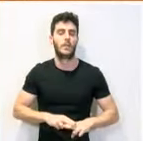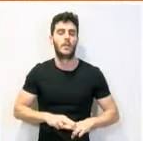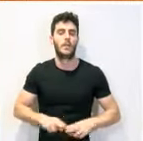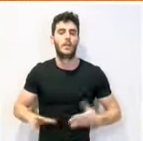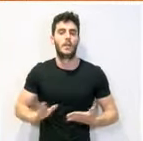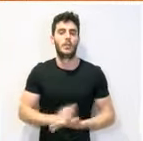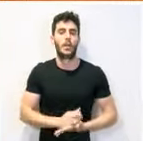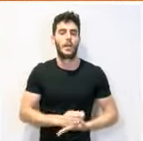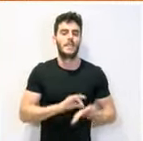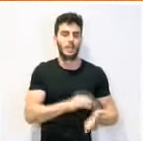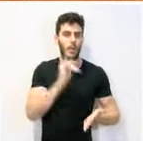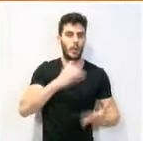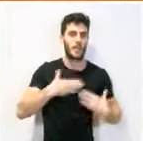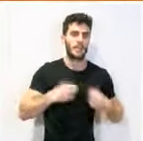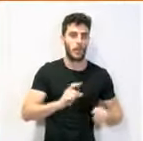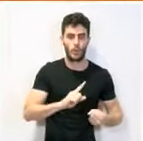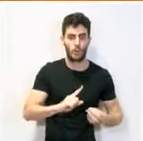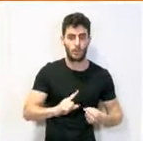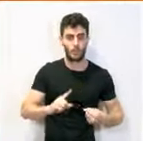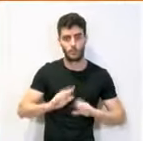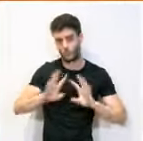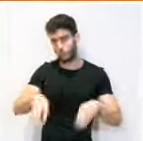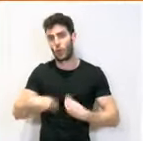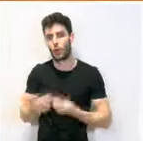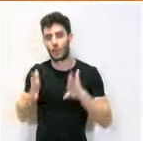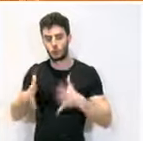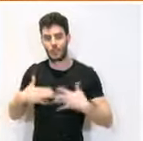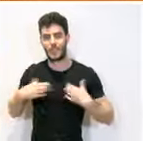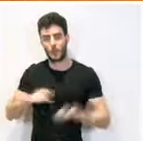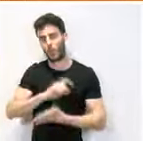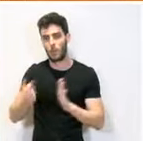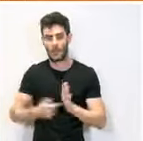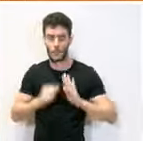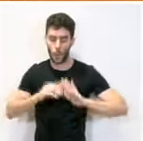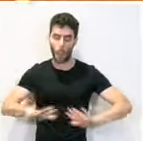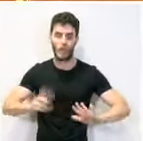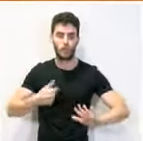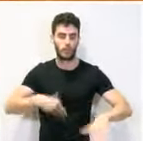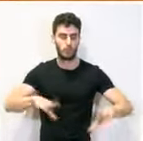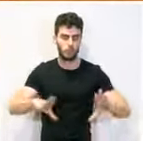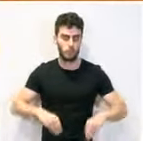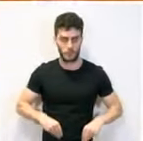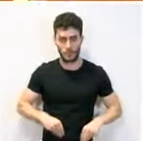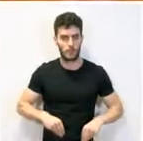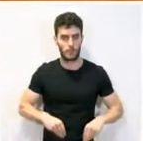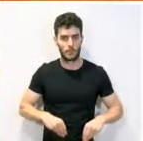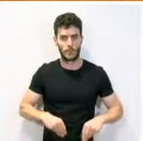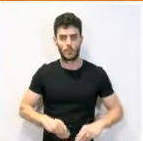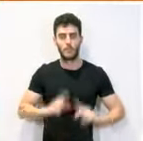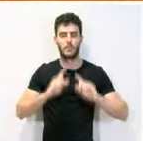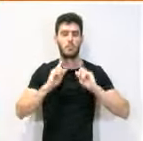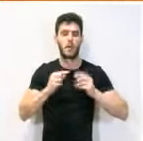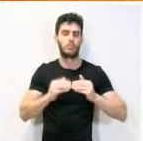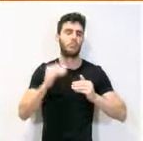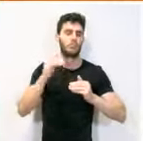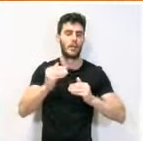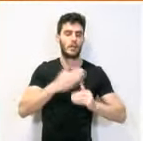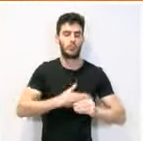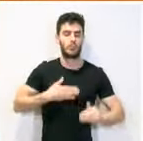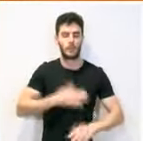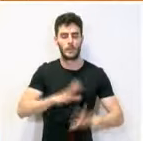del SERIS, sino que es de la totalidad de la Consejería de Salud, pero bueno, yo lo asumí, fue un paso adelante y nos satisfacemos, pero